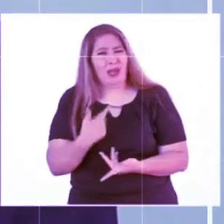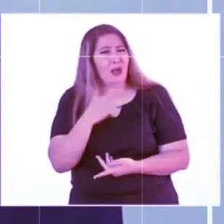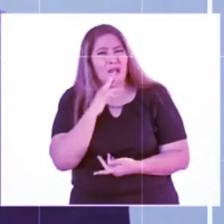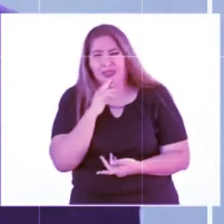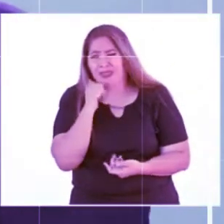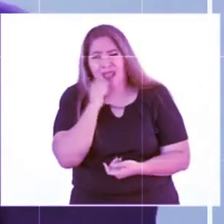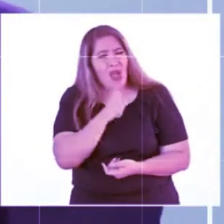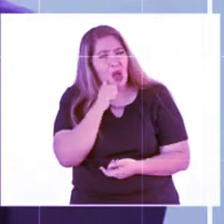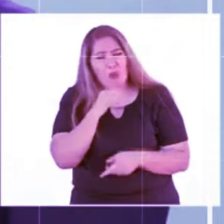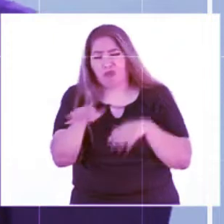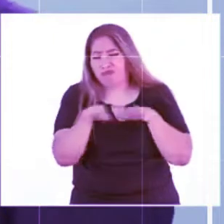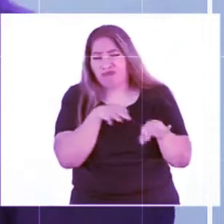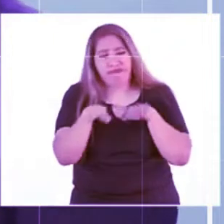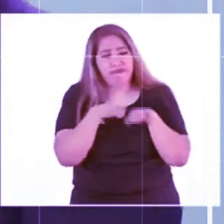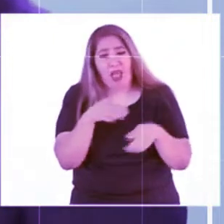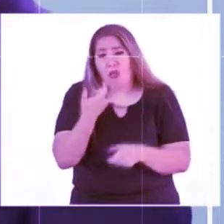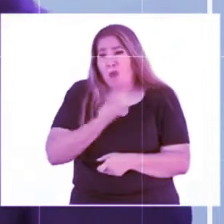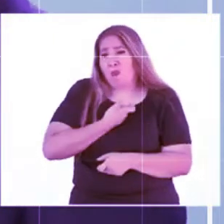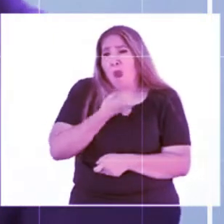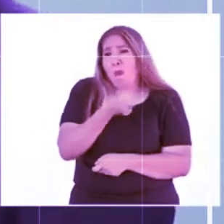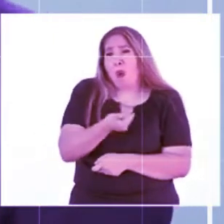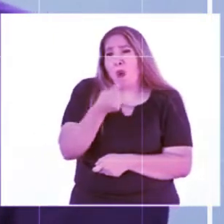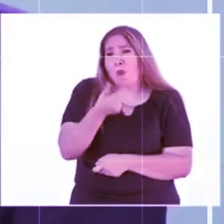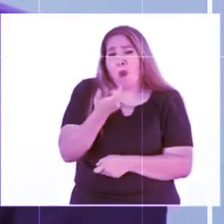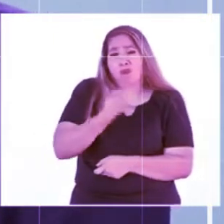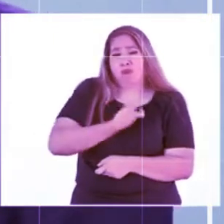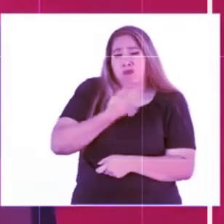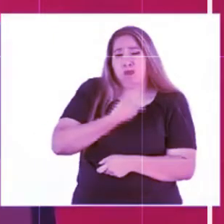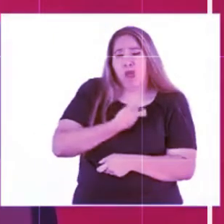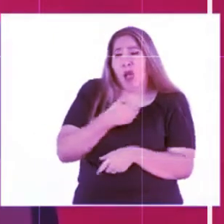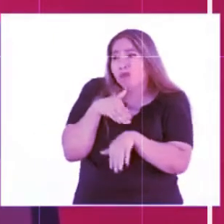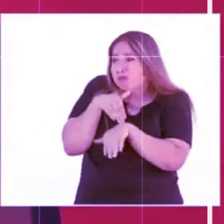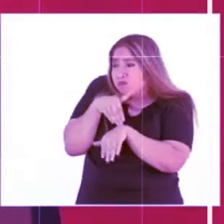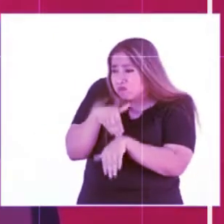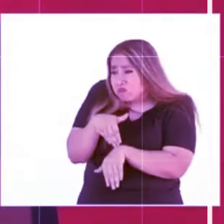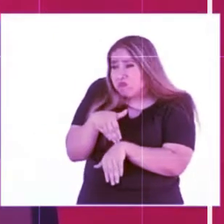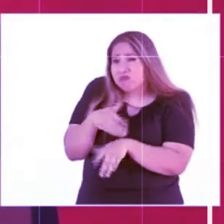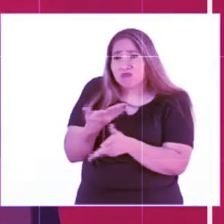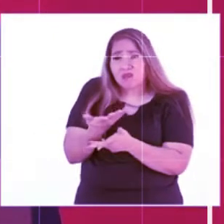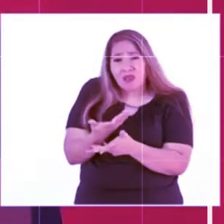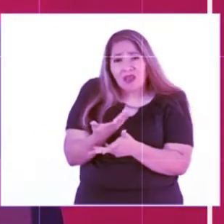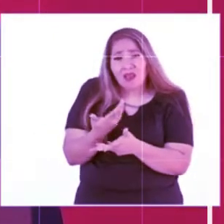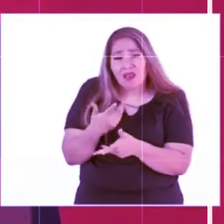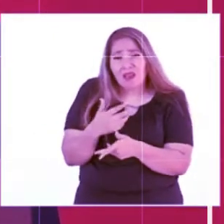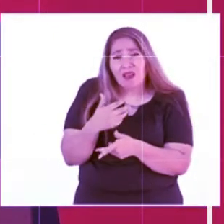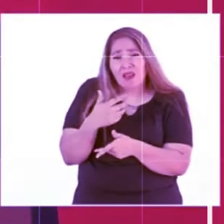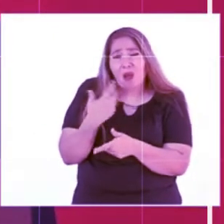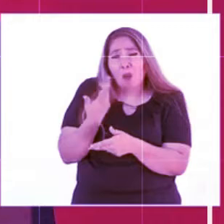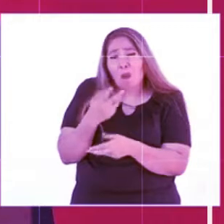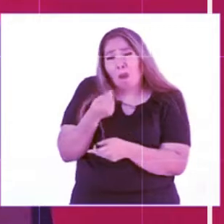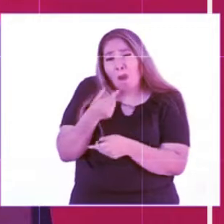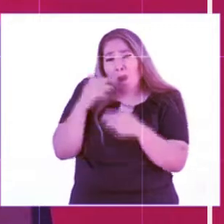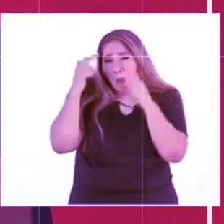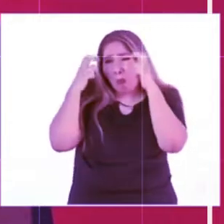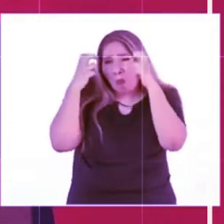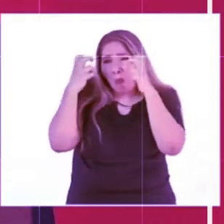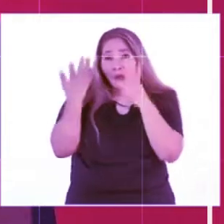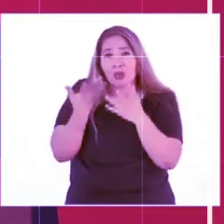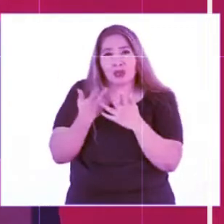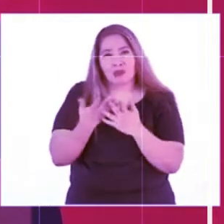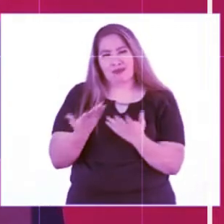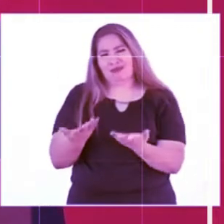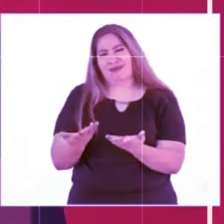trabajar con el más bajo salario, sumiso, mezquino en aspiraciones, es un